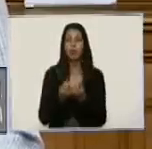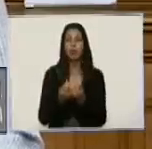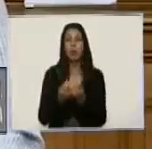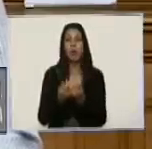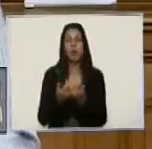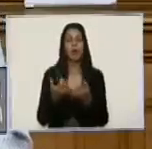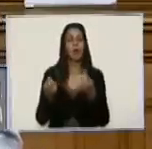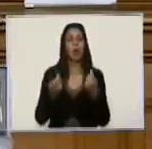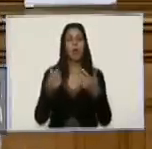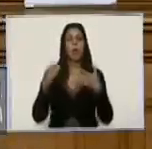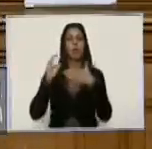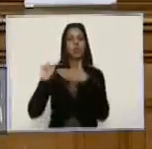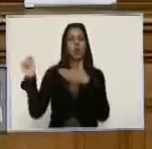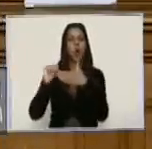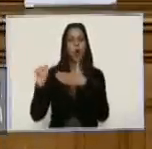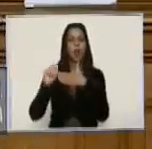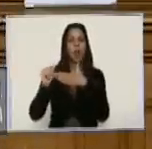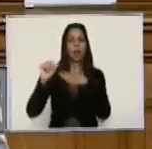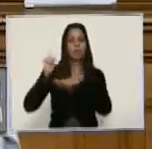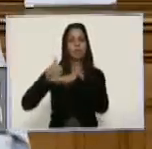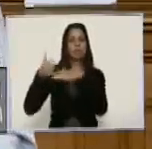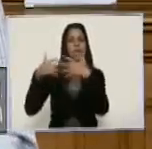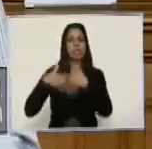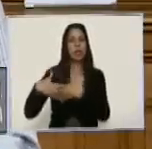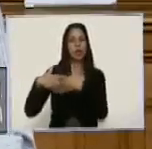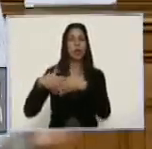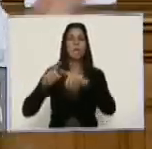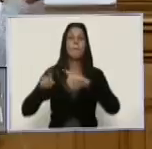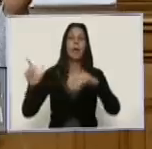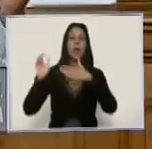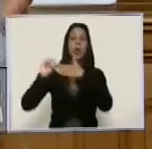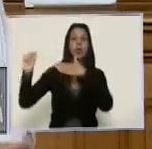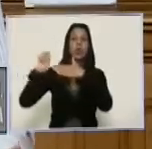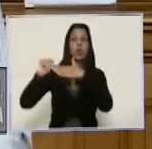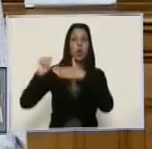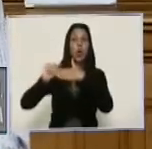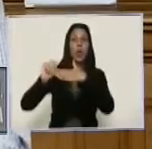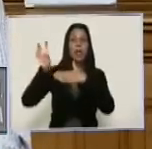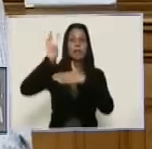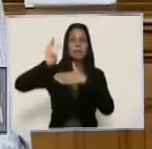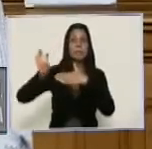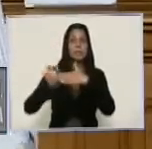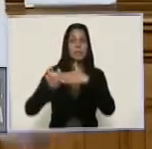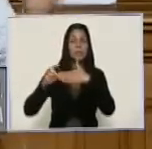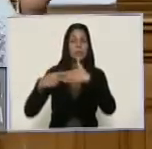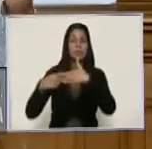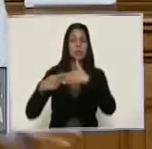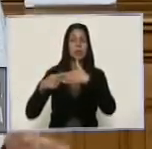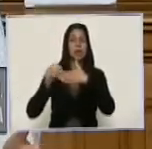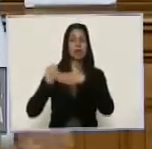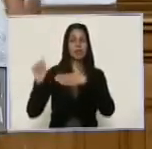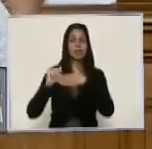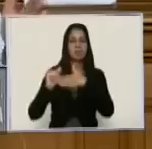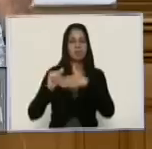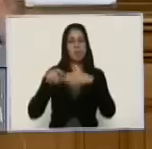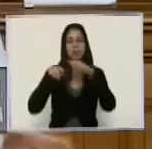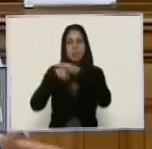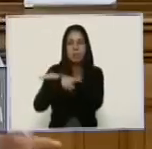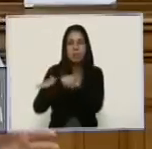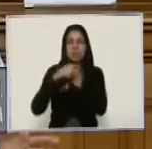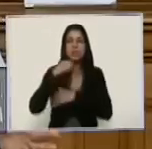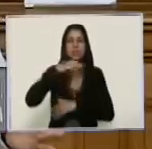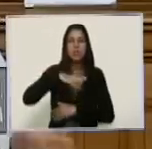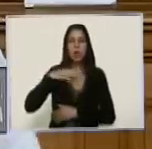través del dólar. Y el dólar, esencialmente, cuando revisamos desde Bretton